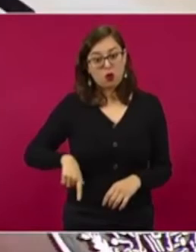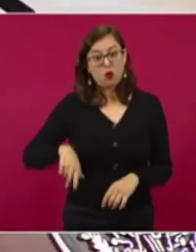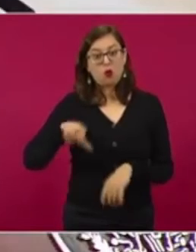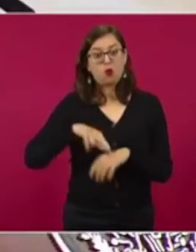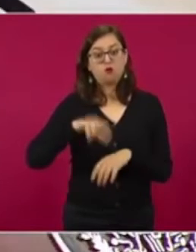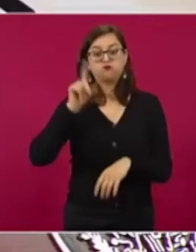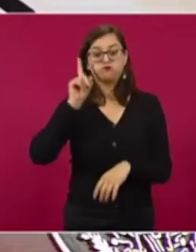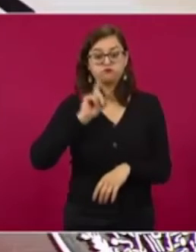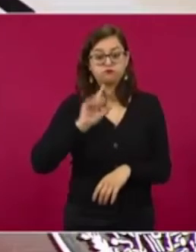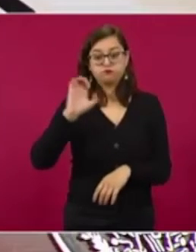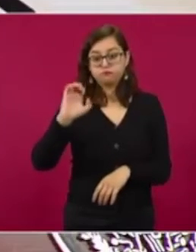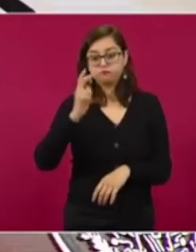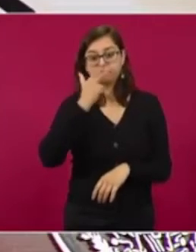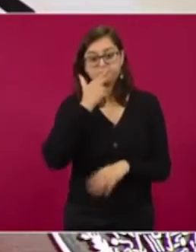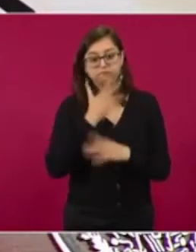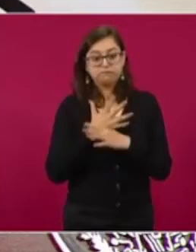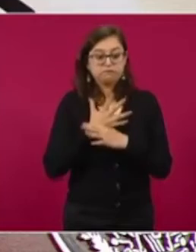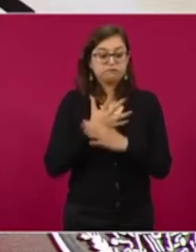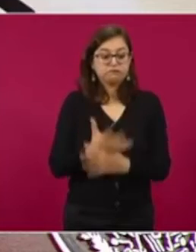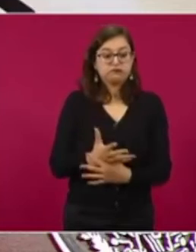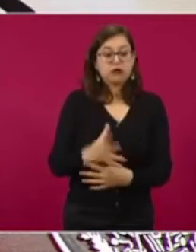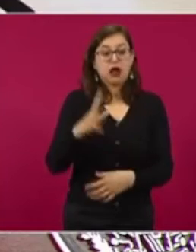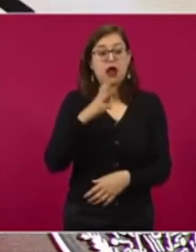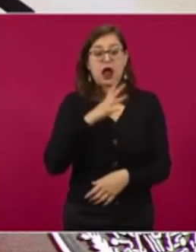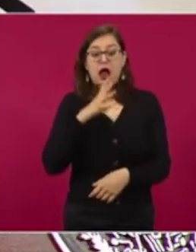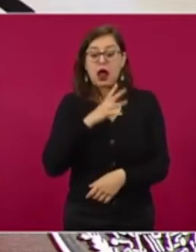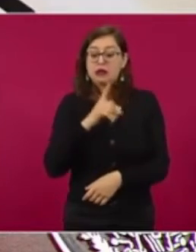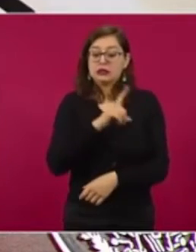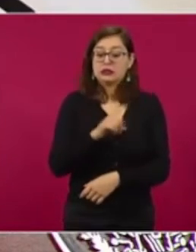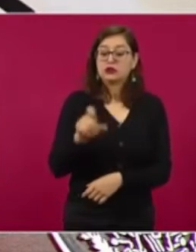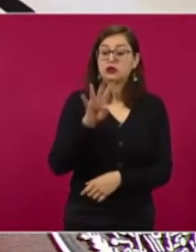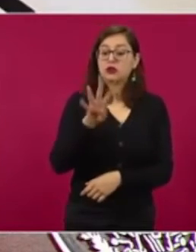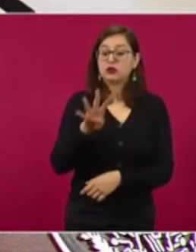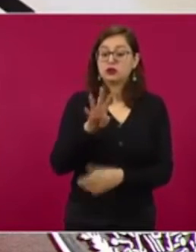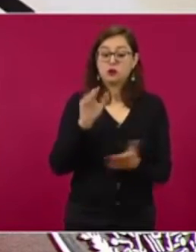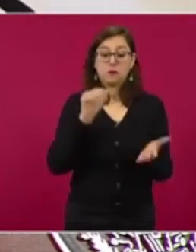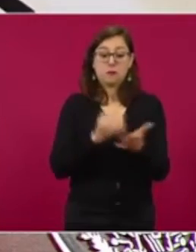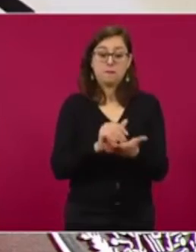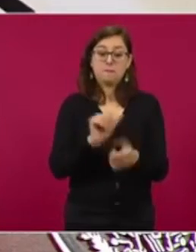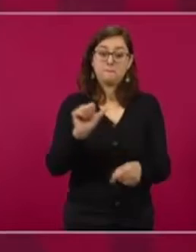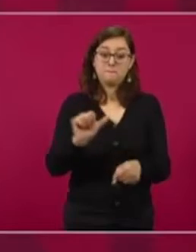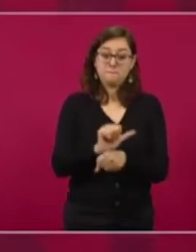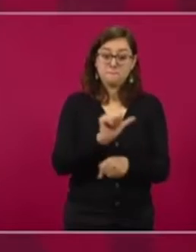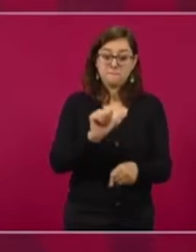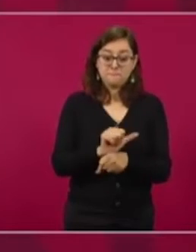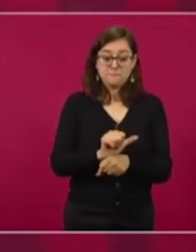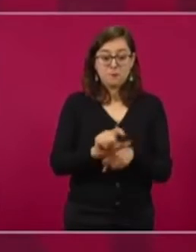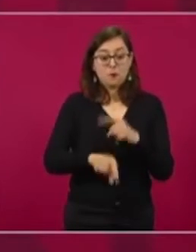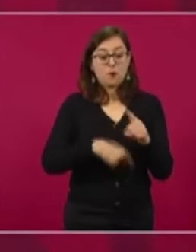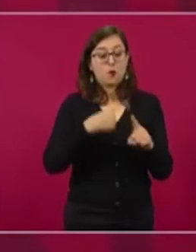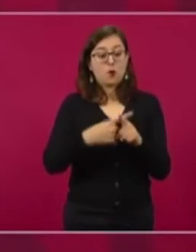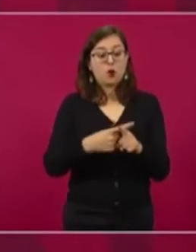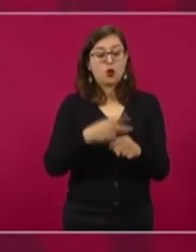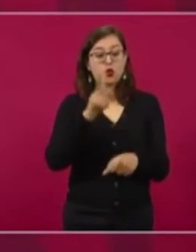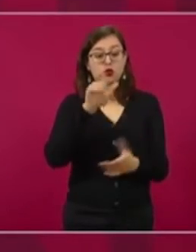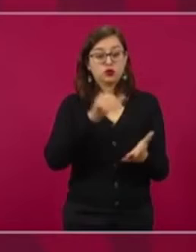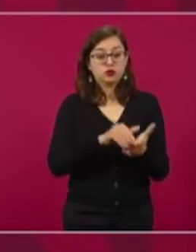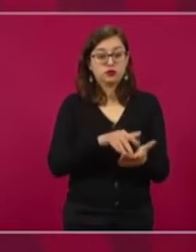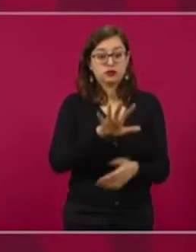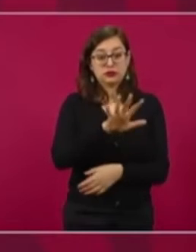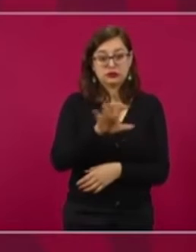gobernadora ha dicho que son 119,000 vehículos aproximadamente, por 2,500